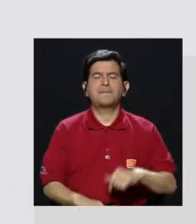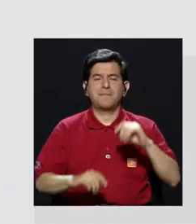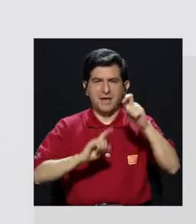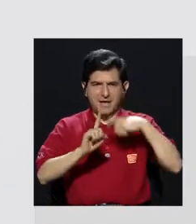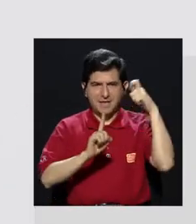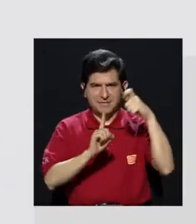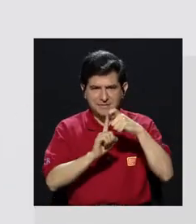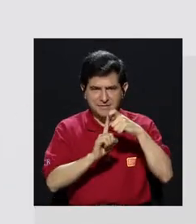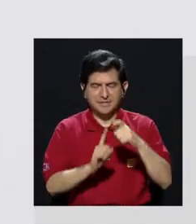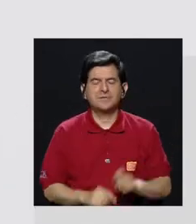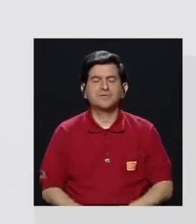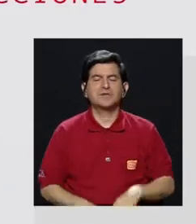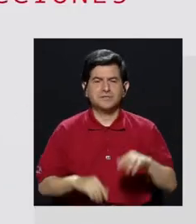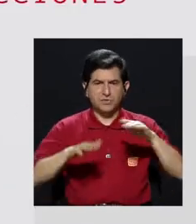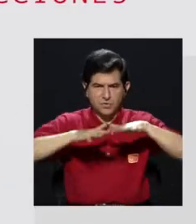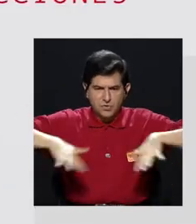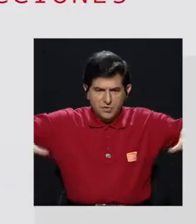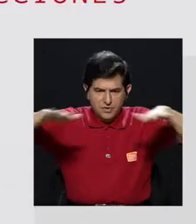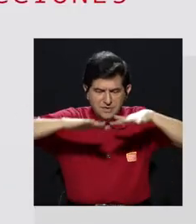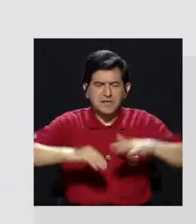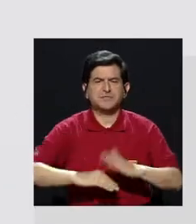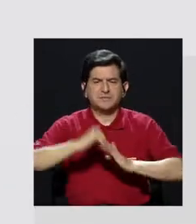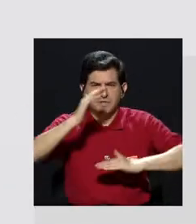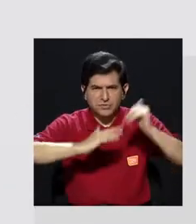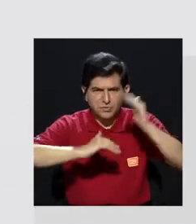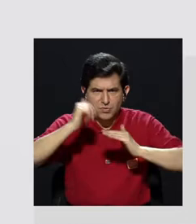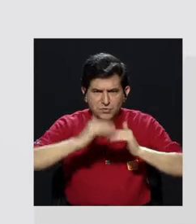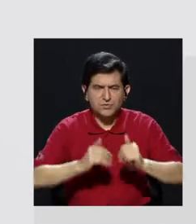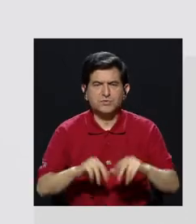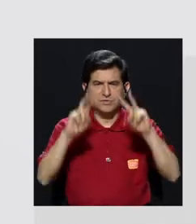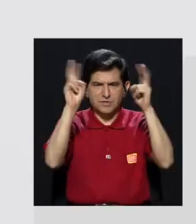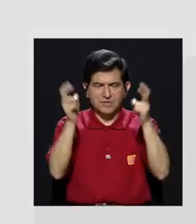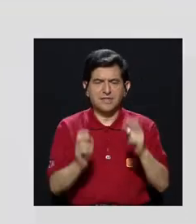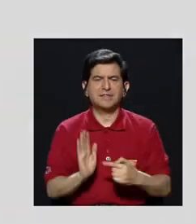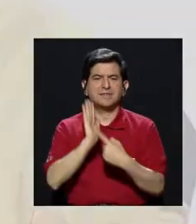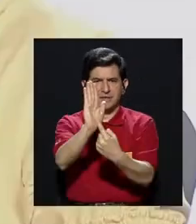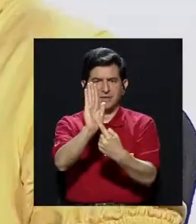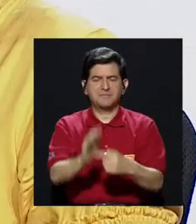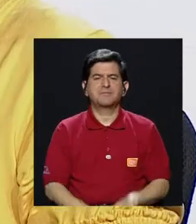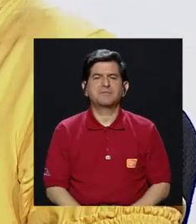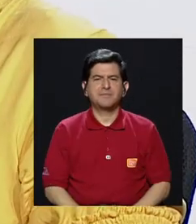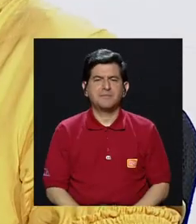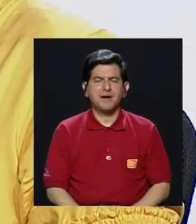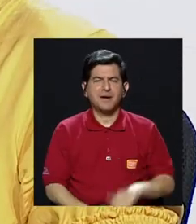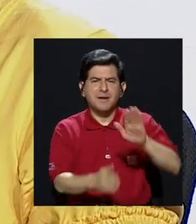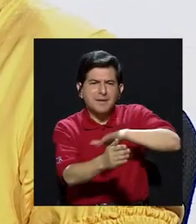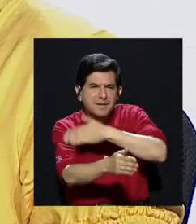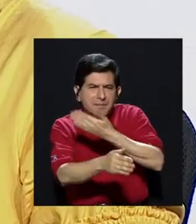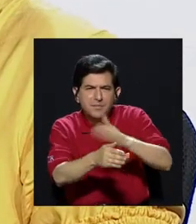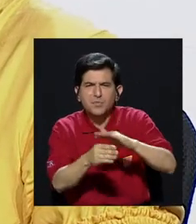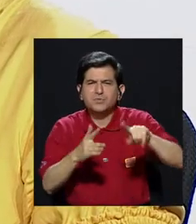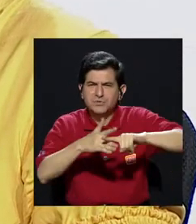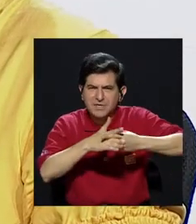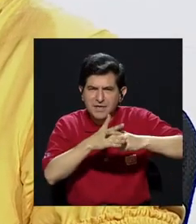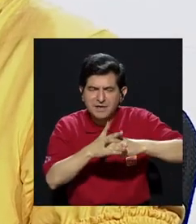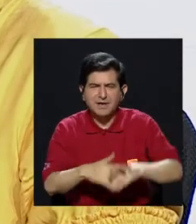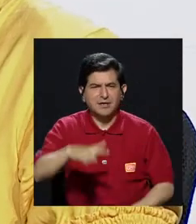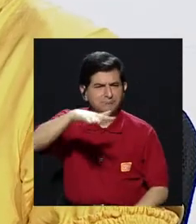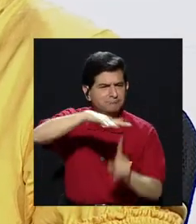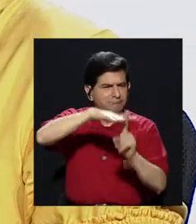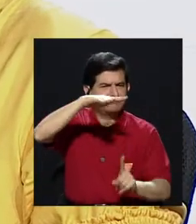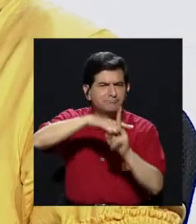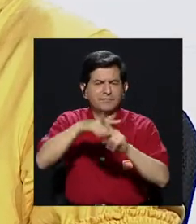ver las contradicciones y las construcciones y de construcciones que hay sobre ese tema en particular reconocer la música como una herramienta de